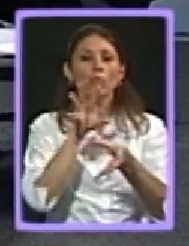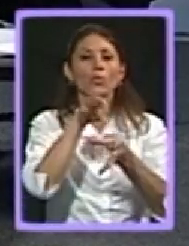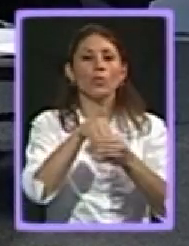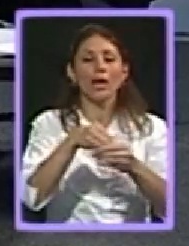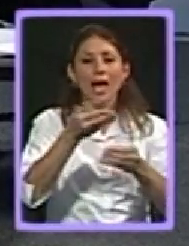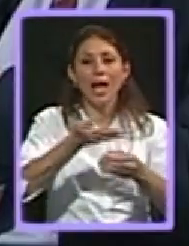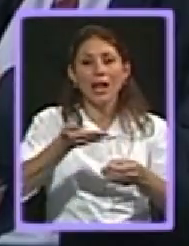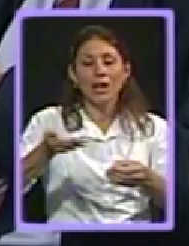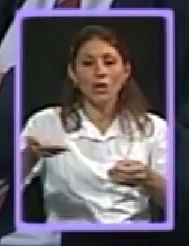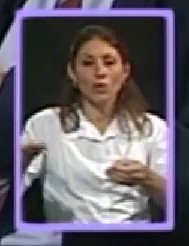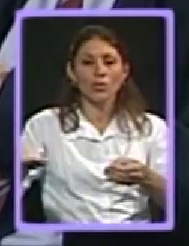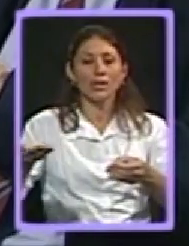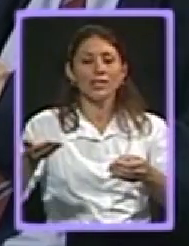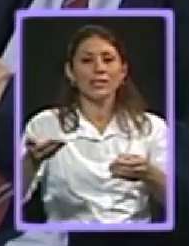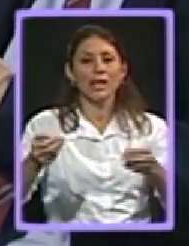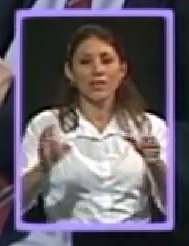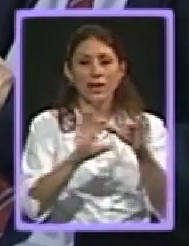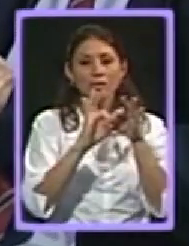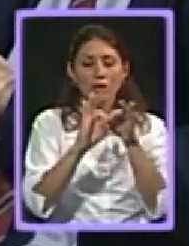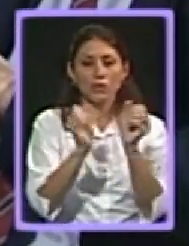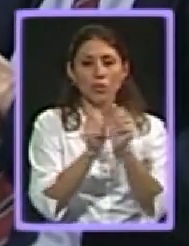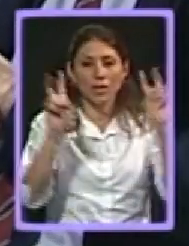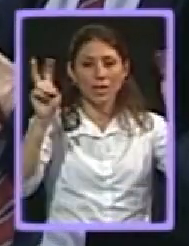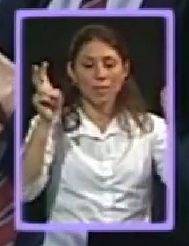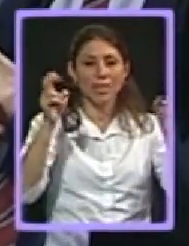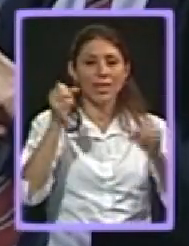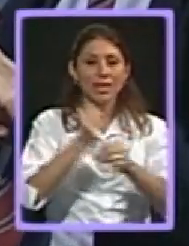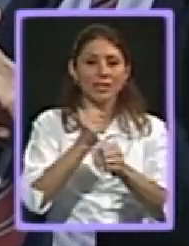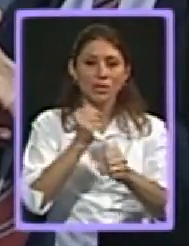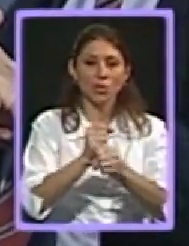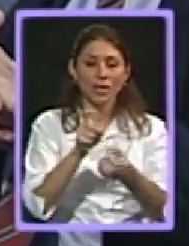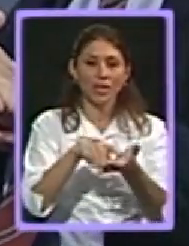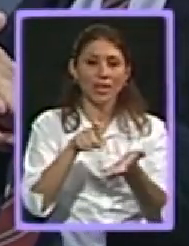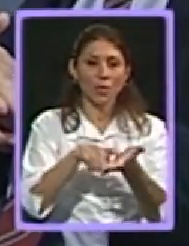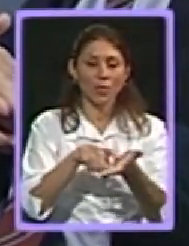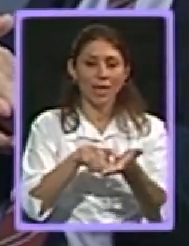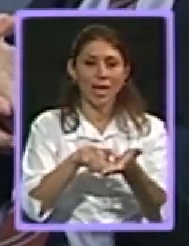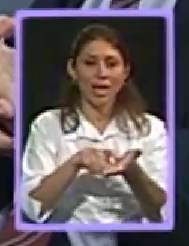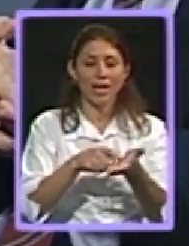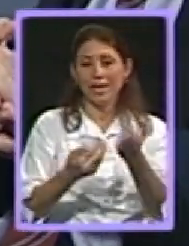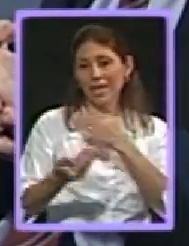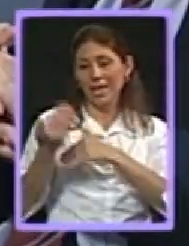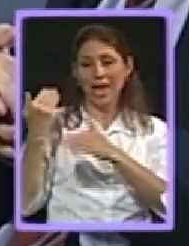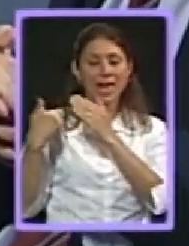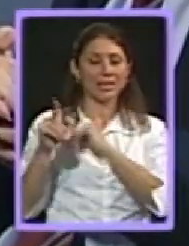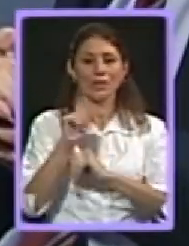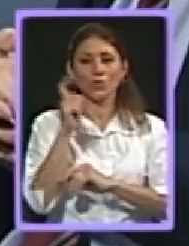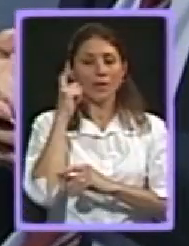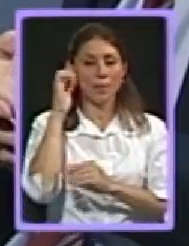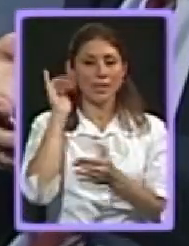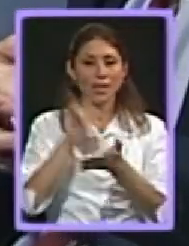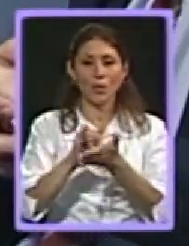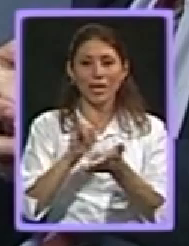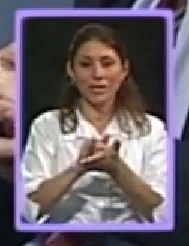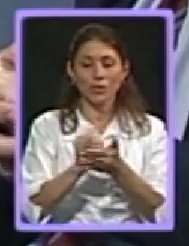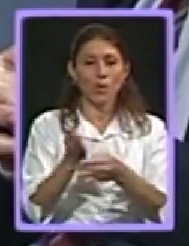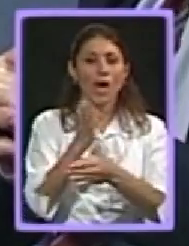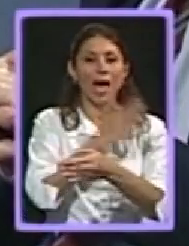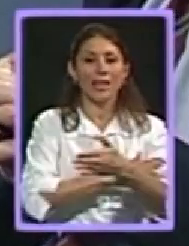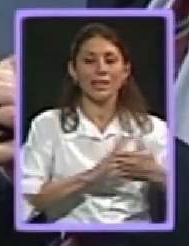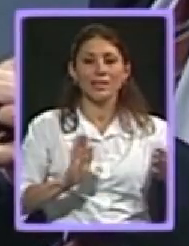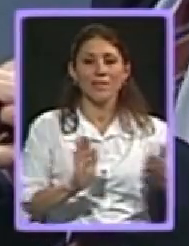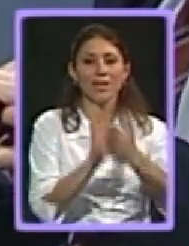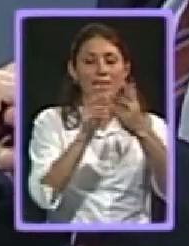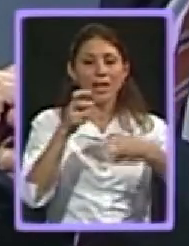materia de gestión de deuda que no se tenían antes de enfrentar el